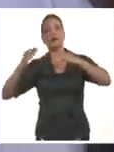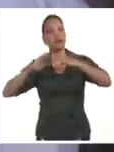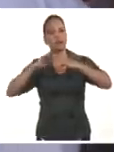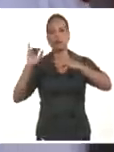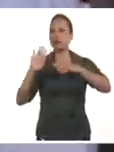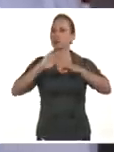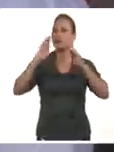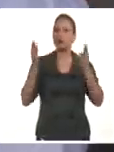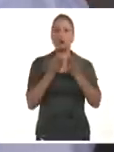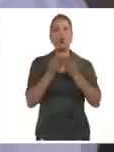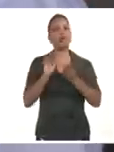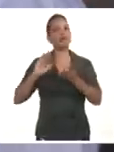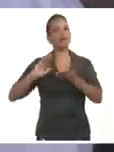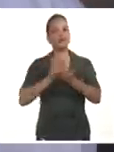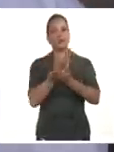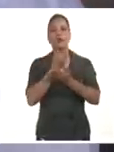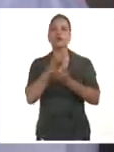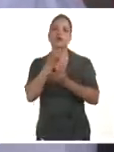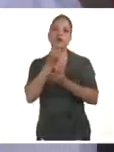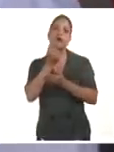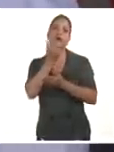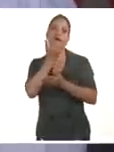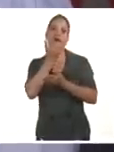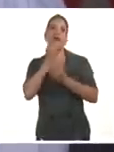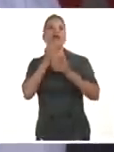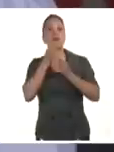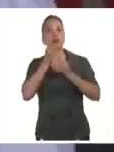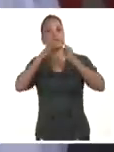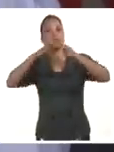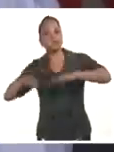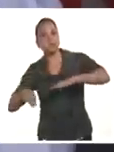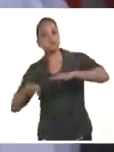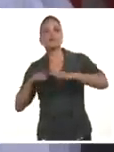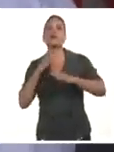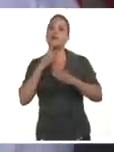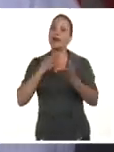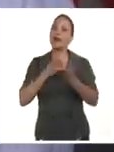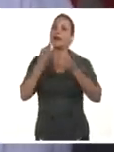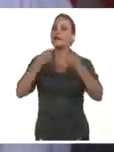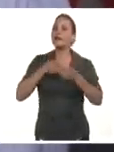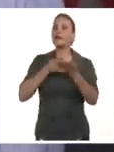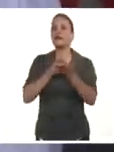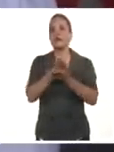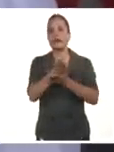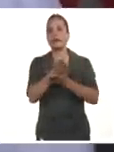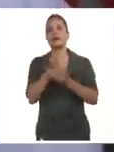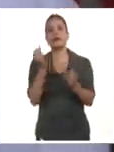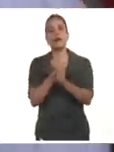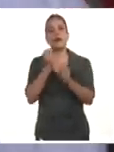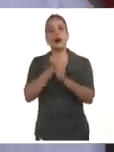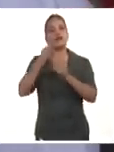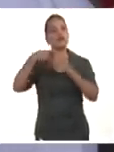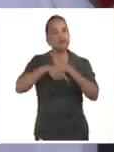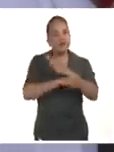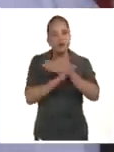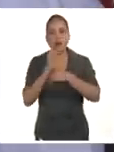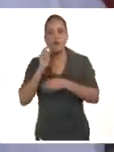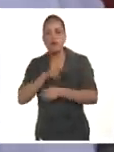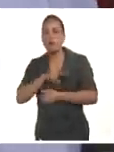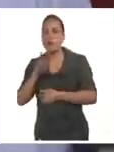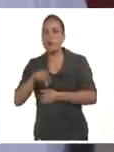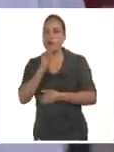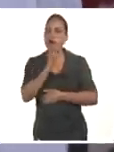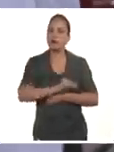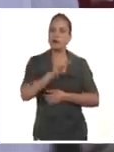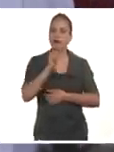de hormigón que puedan estar pendientes a caer, que para poder entonces continuar las labores de poder profundizar en el tema del sótano, que es lo